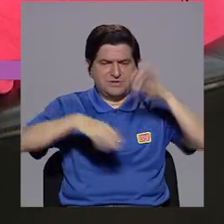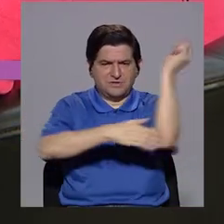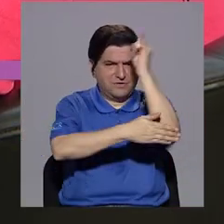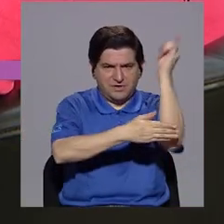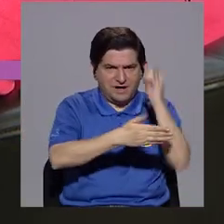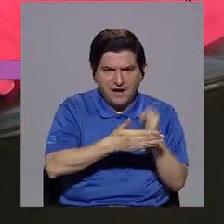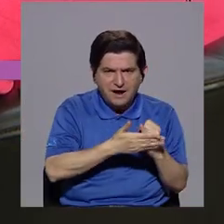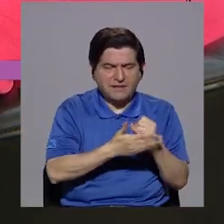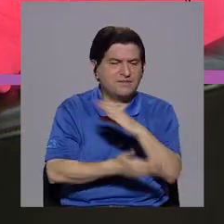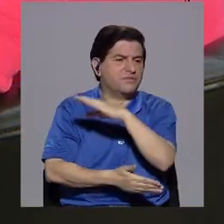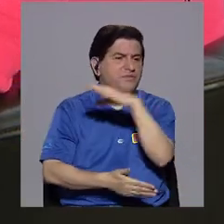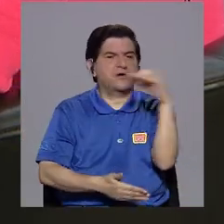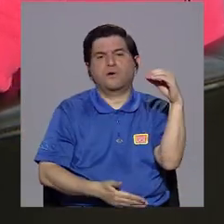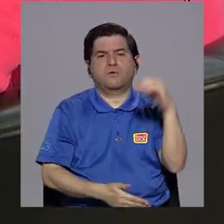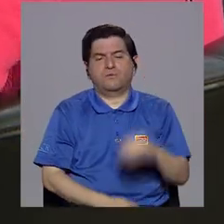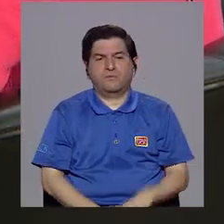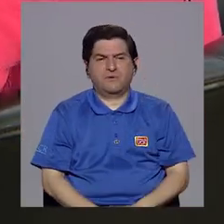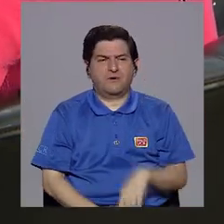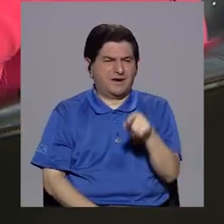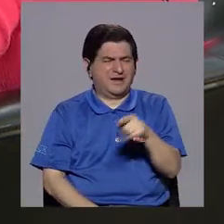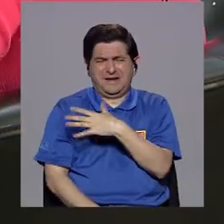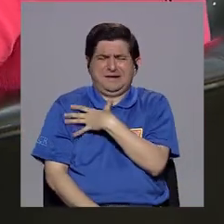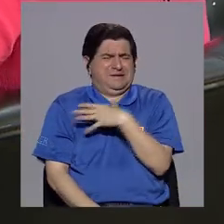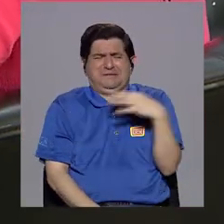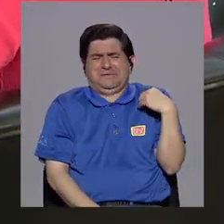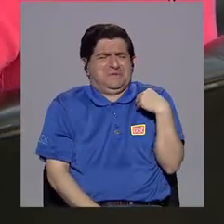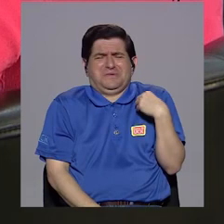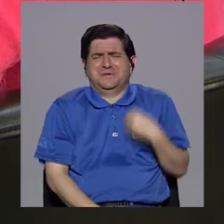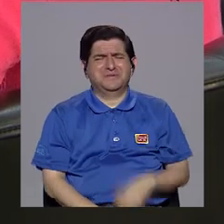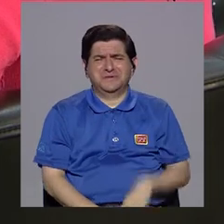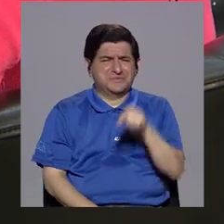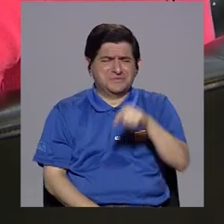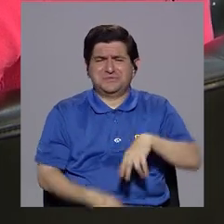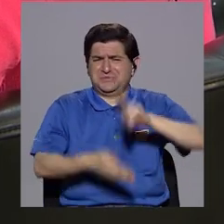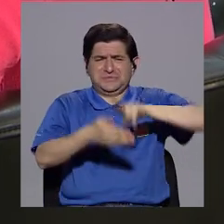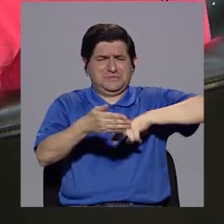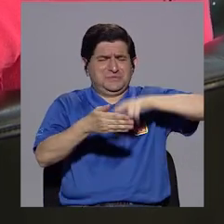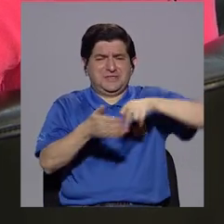actividad artística o que le dé asco tocar pintura, ¿verdad?